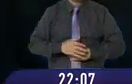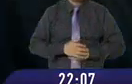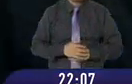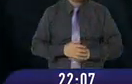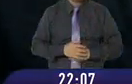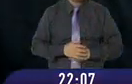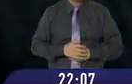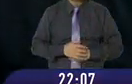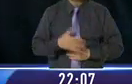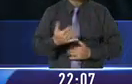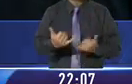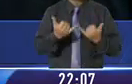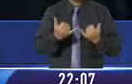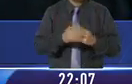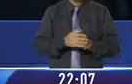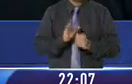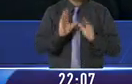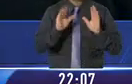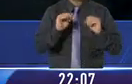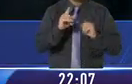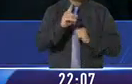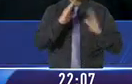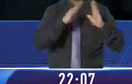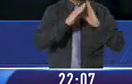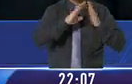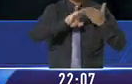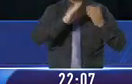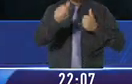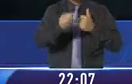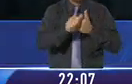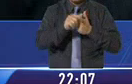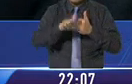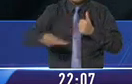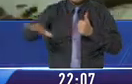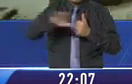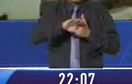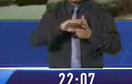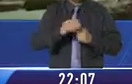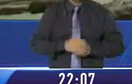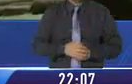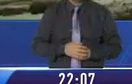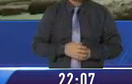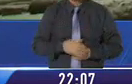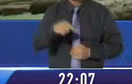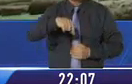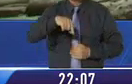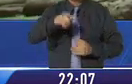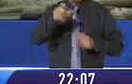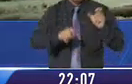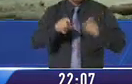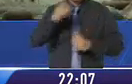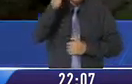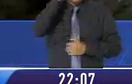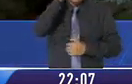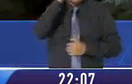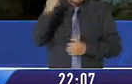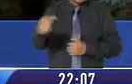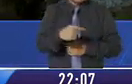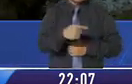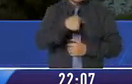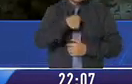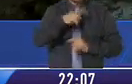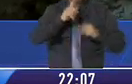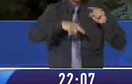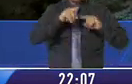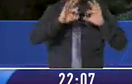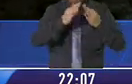Les dieron el último adiós en la casa comunal, a pocas cuadras de la zona cero, donde crece la incertidumbre de aquellos que no encuentran